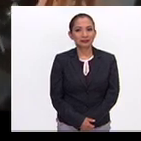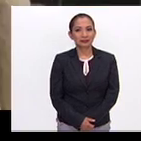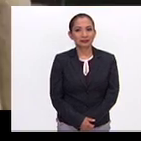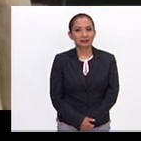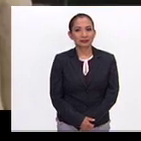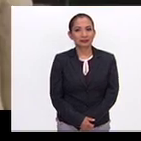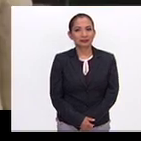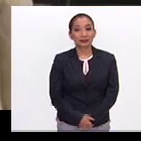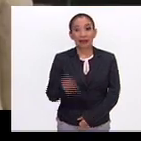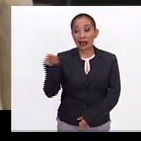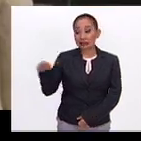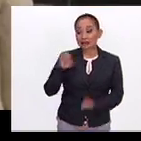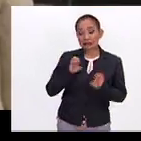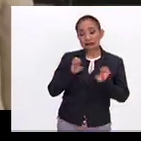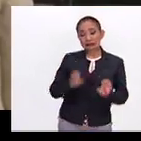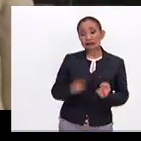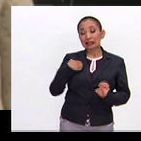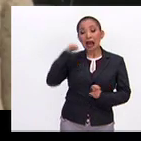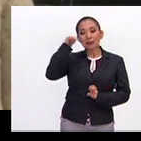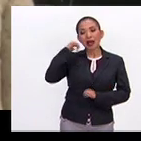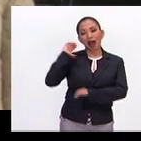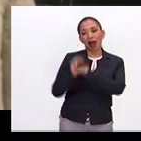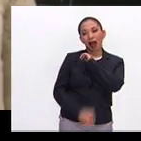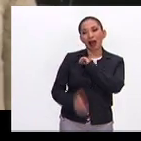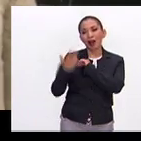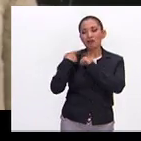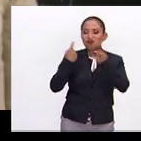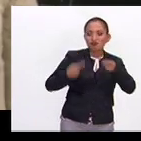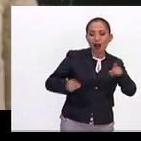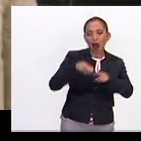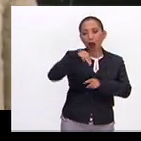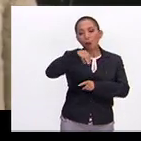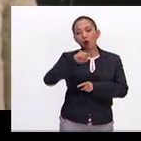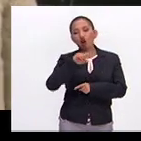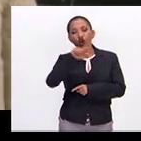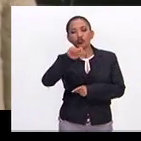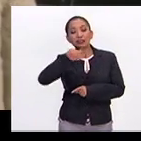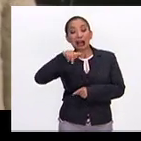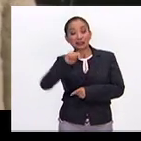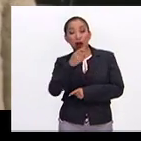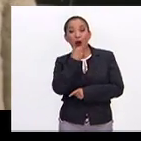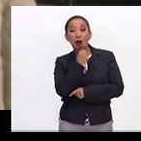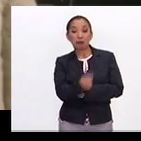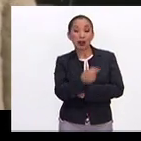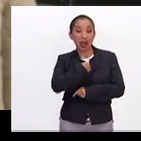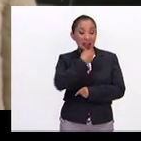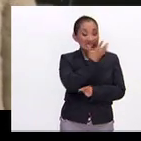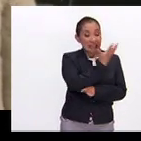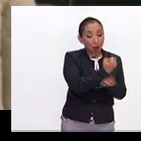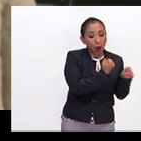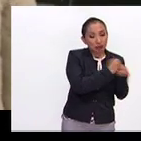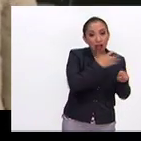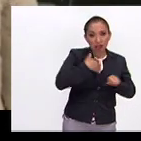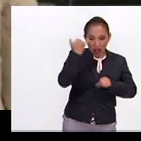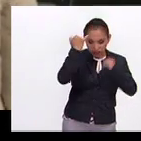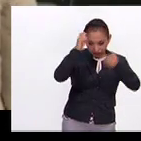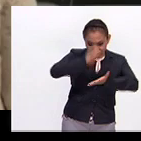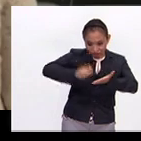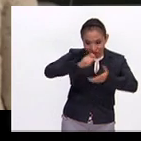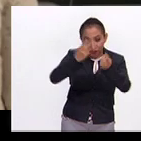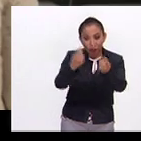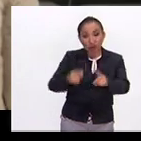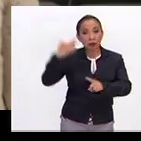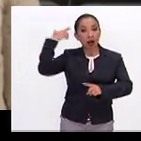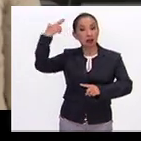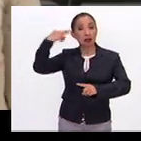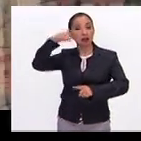Cancún se vistió de gala, despidió a abril con los acordes del magnífico Mozart, el músico que a la edad de 5 años ya componía para la realeza